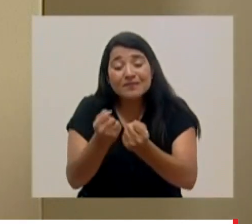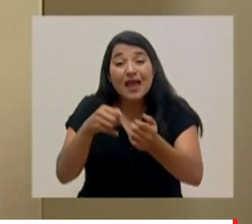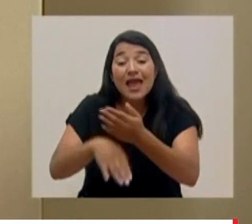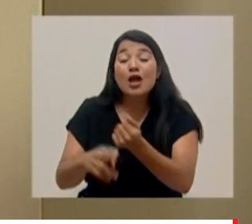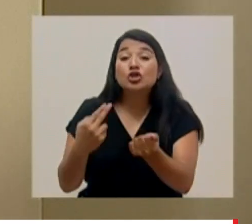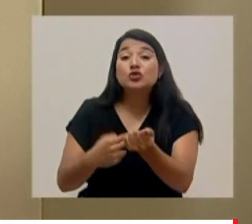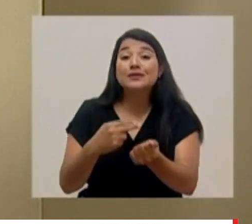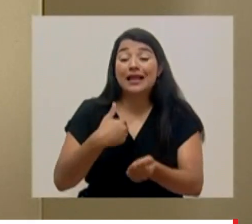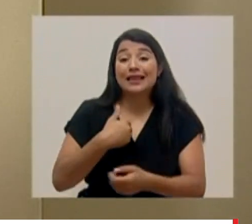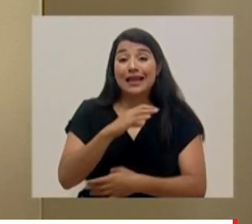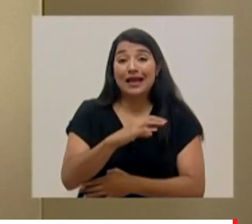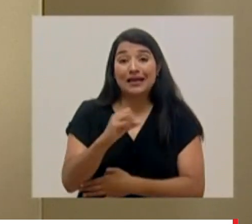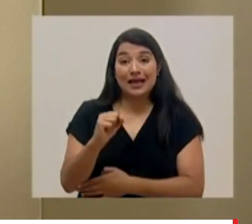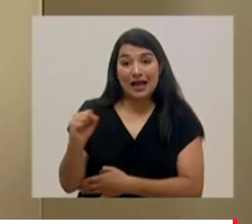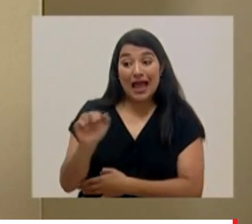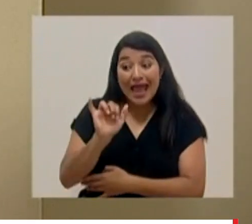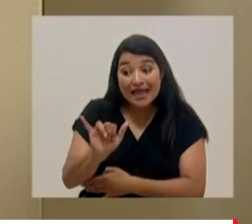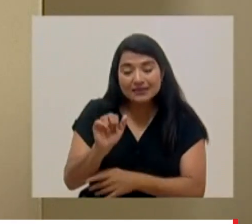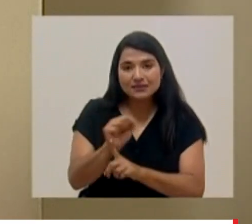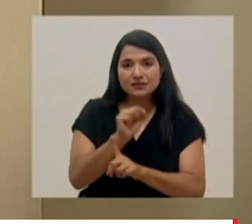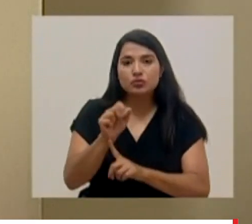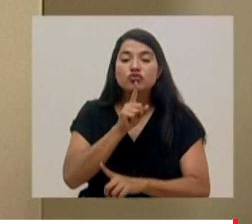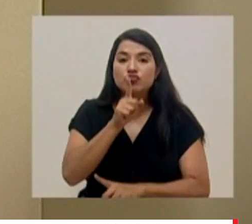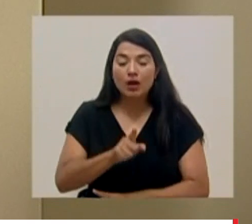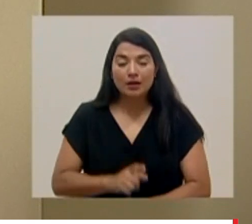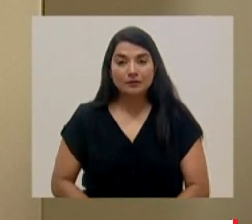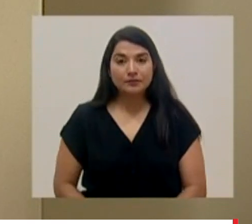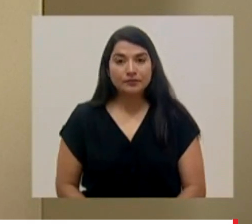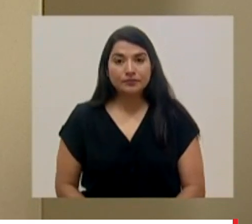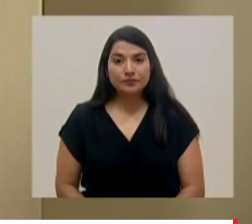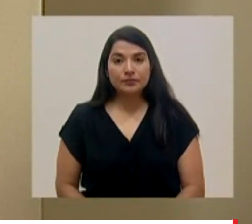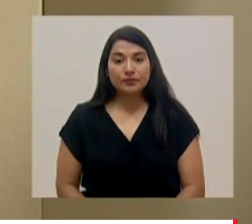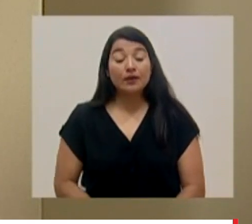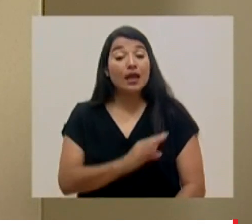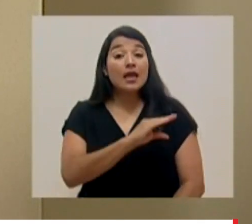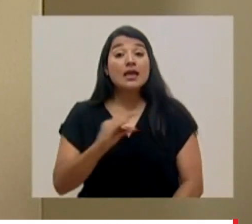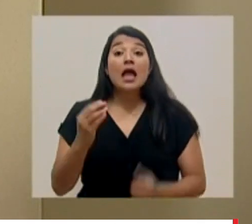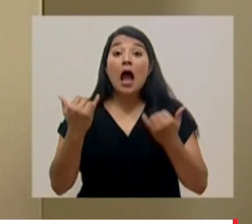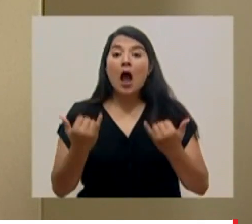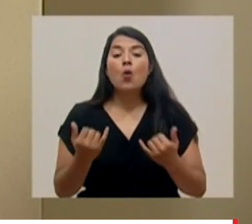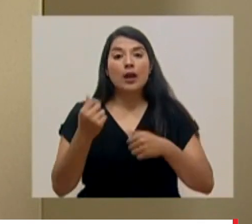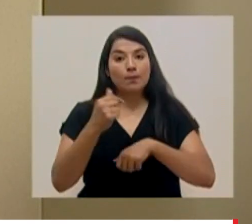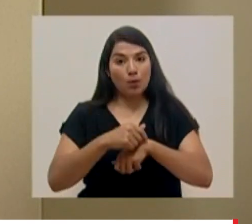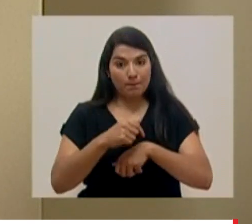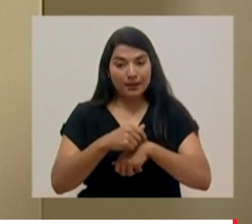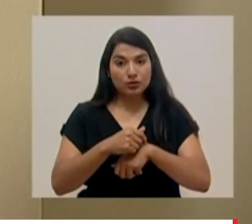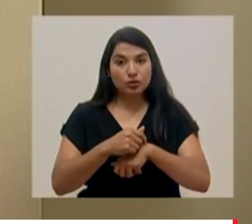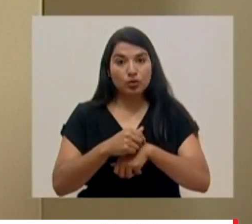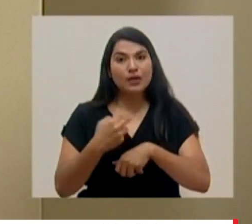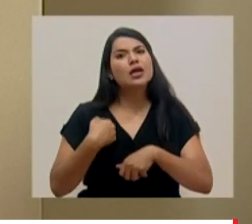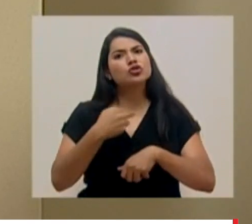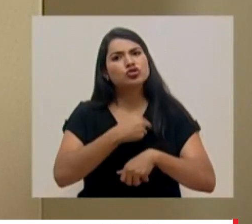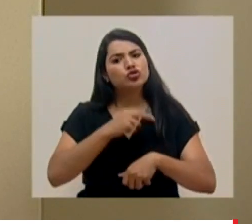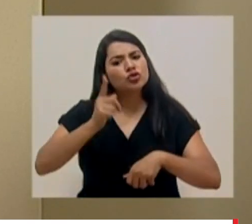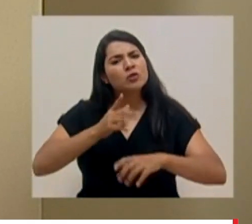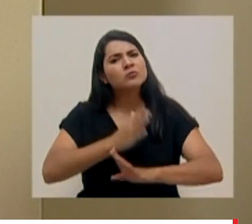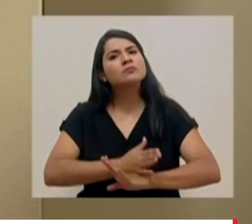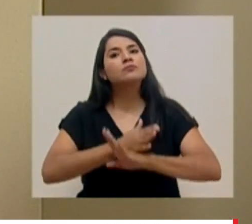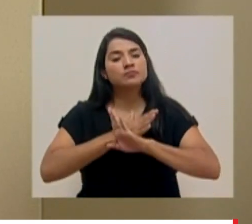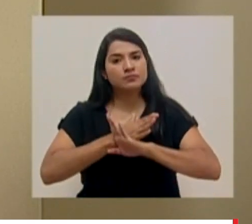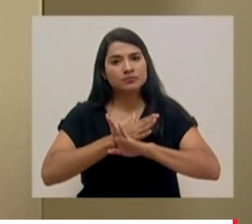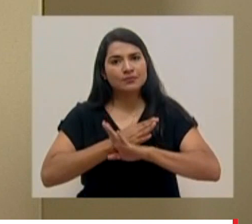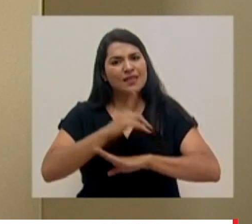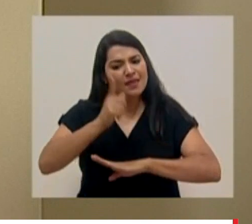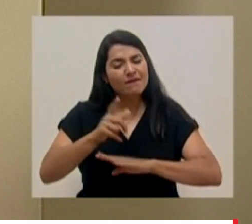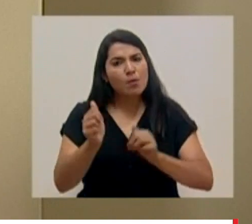Caja. Eso es real. Y es el momento de sacar la casta,